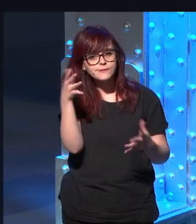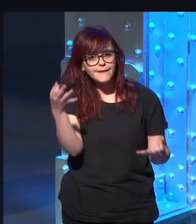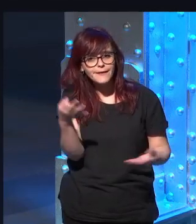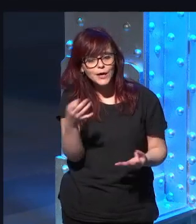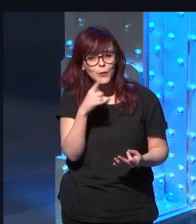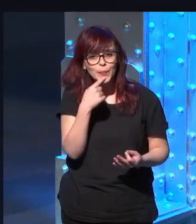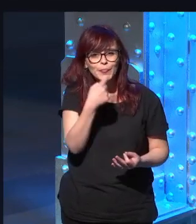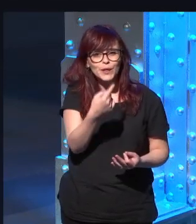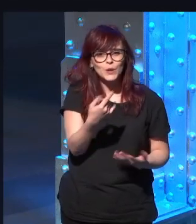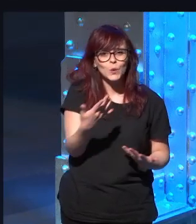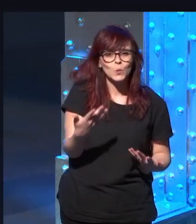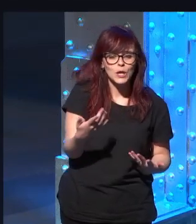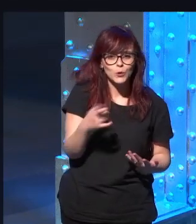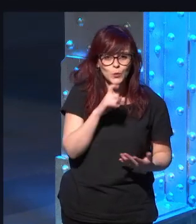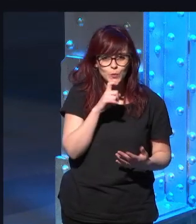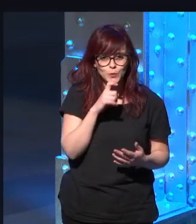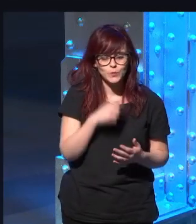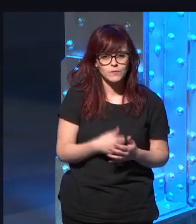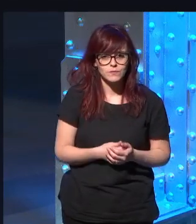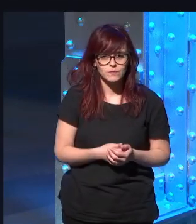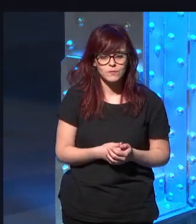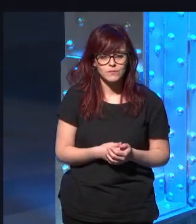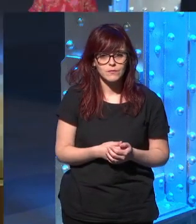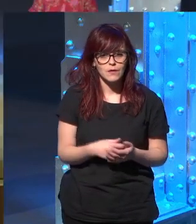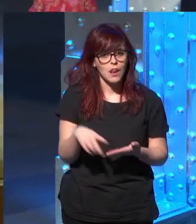les daríais?